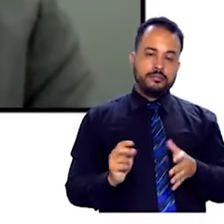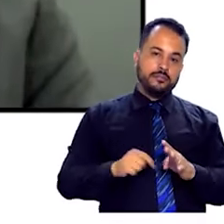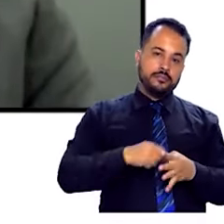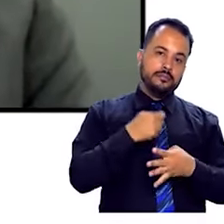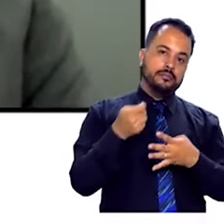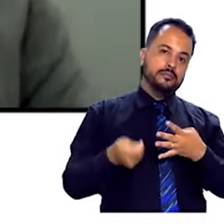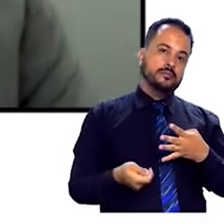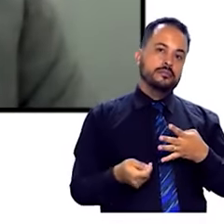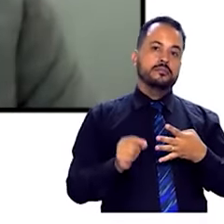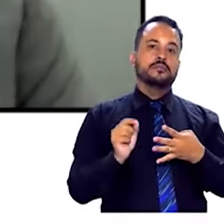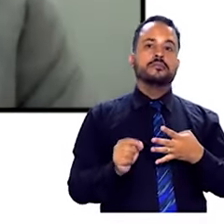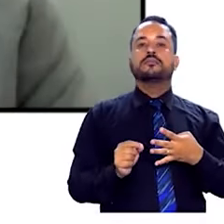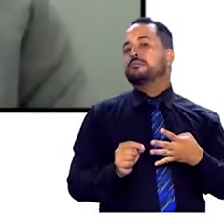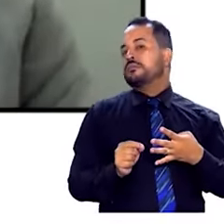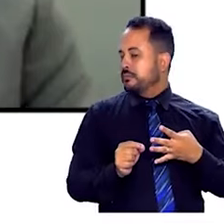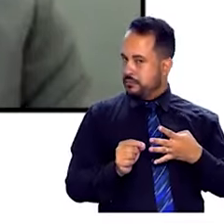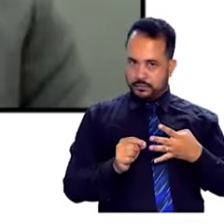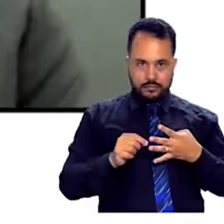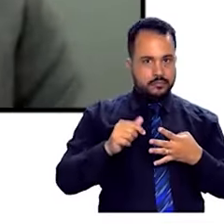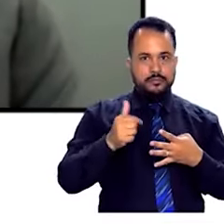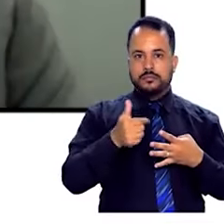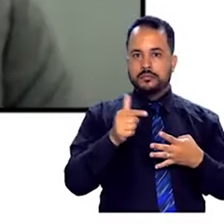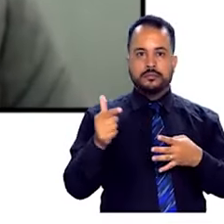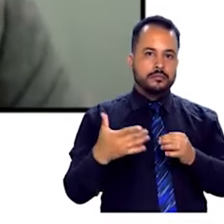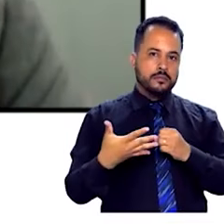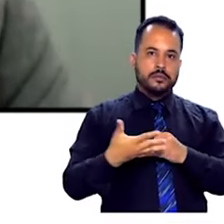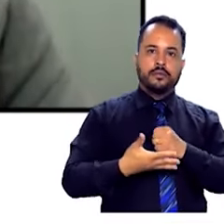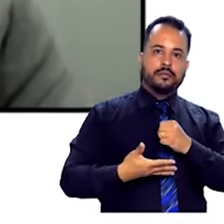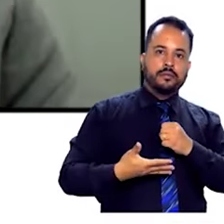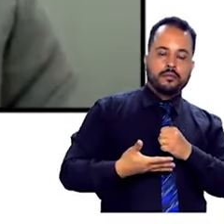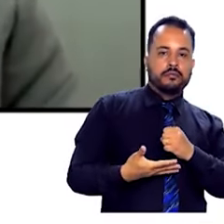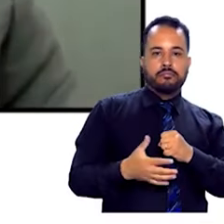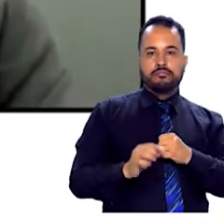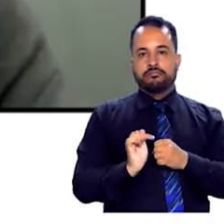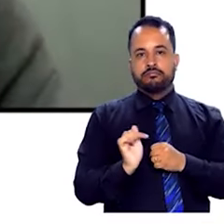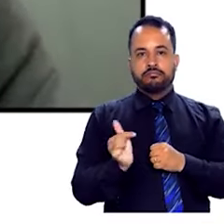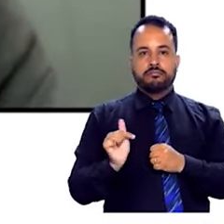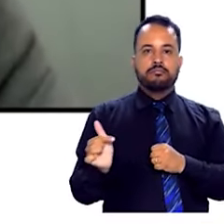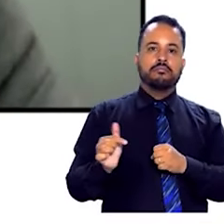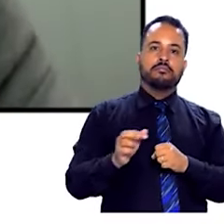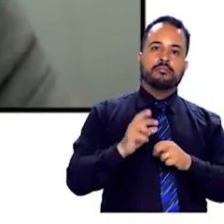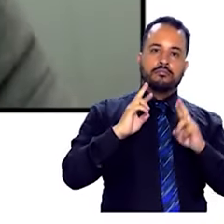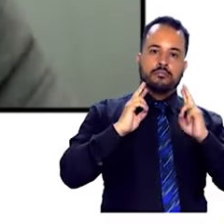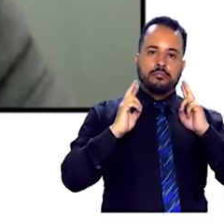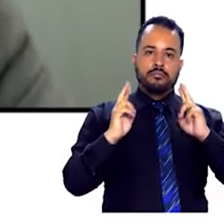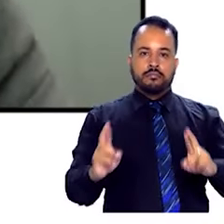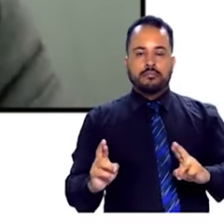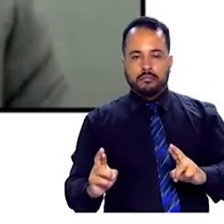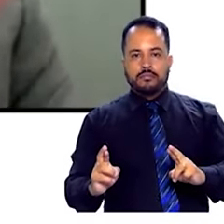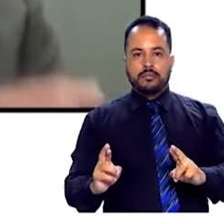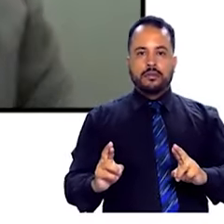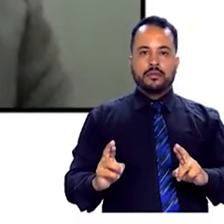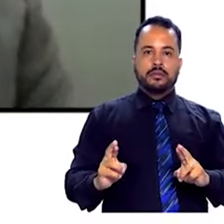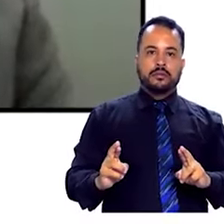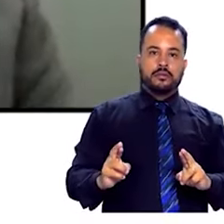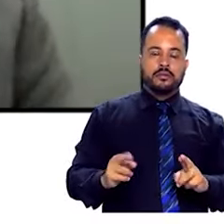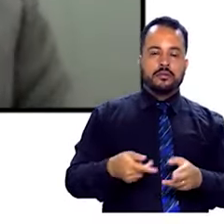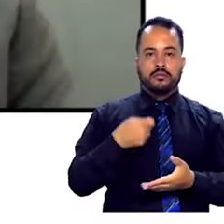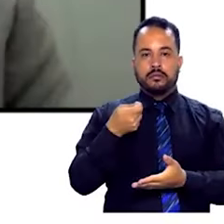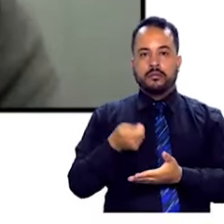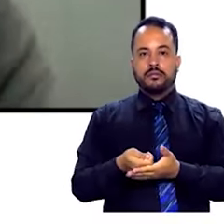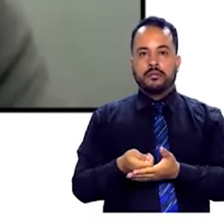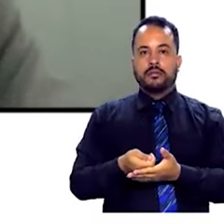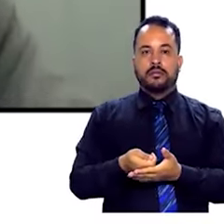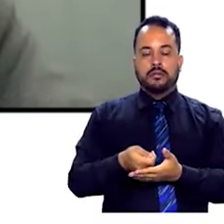la valoración de la prueba producida la determinación de Los hechos y la interpretación del derecho no feder